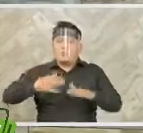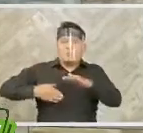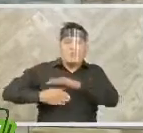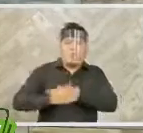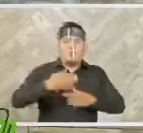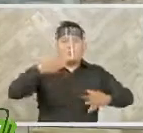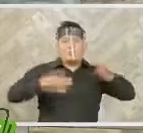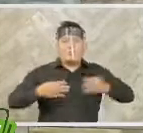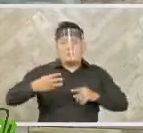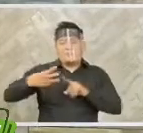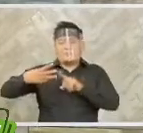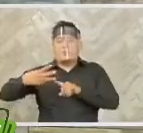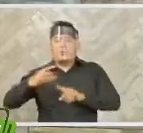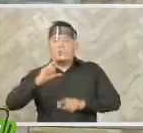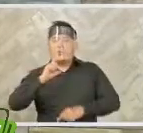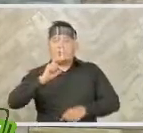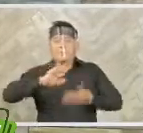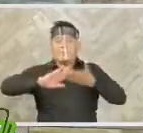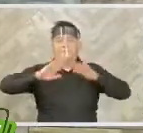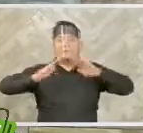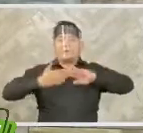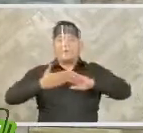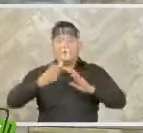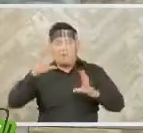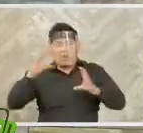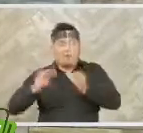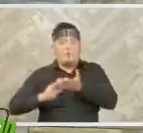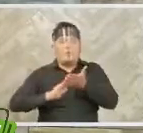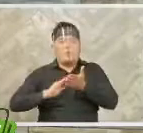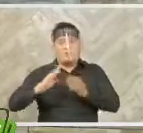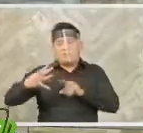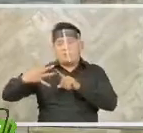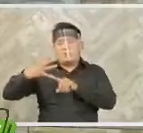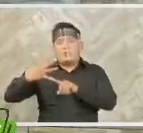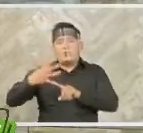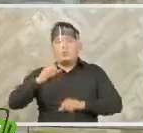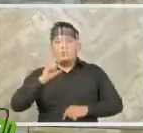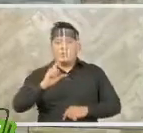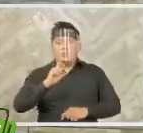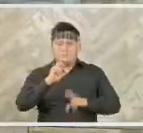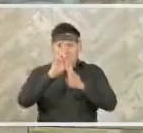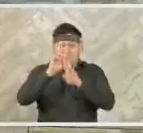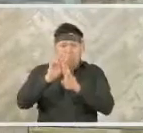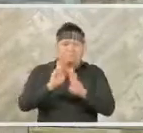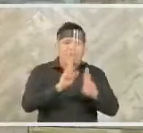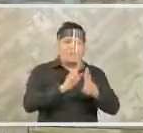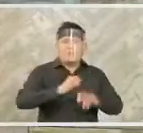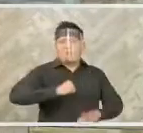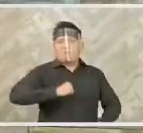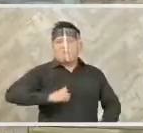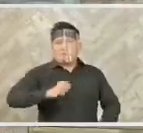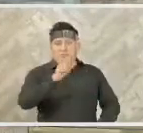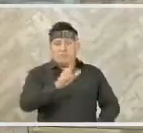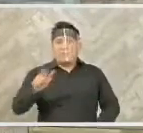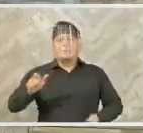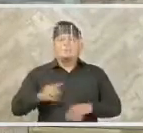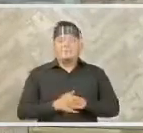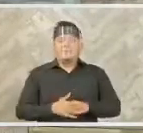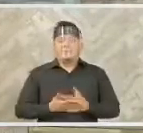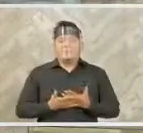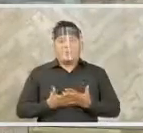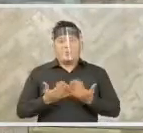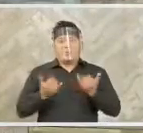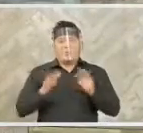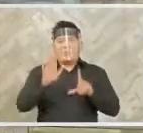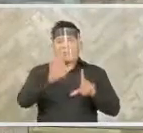de paz y reconciliación, y por supuesto, Cúcuta respeta los derechos humanos y las otras formas de vida. Vamos con un